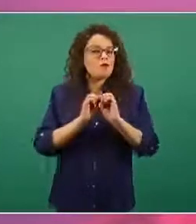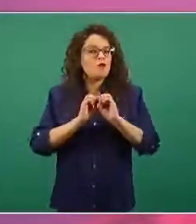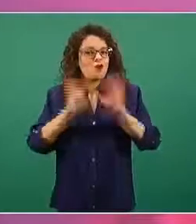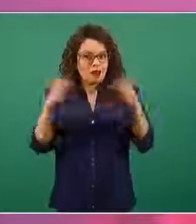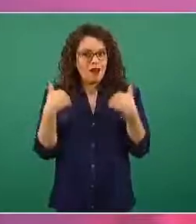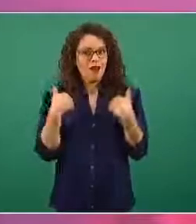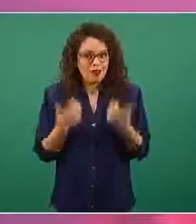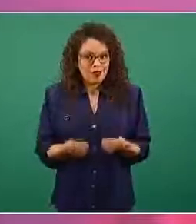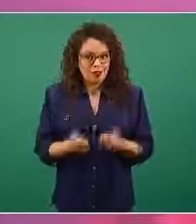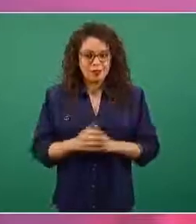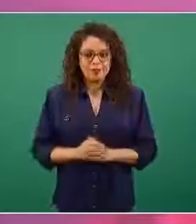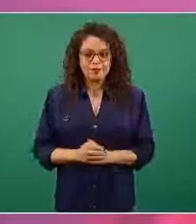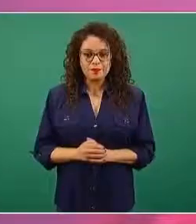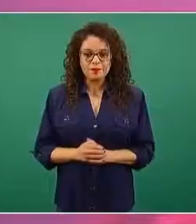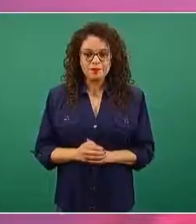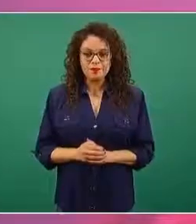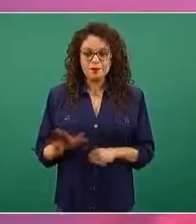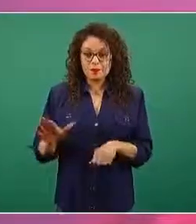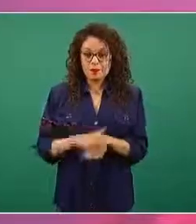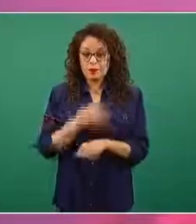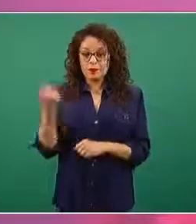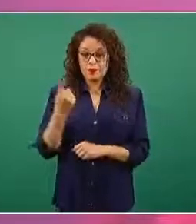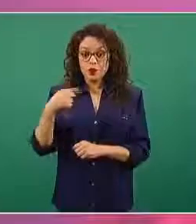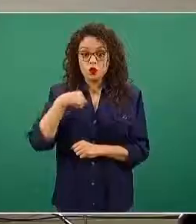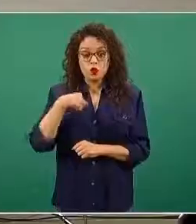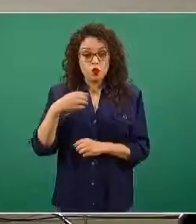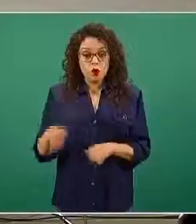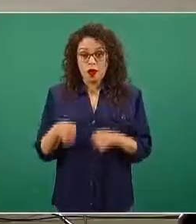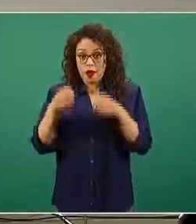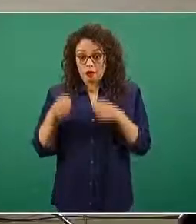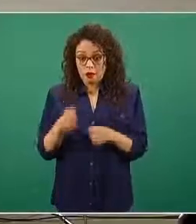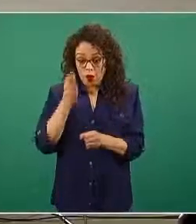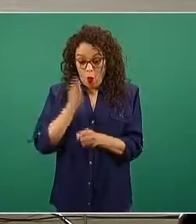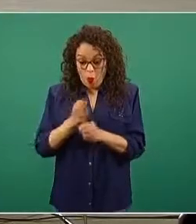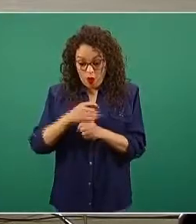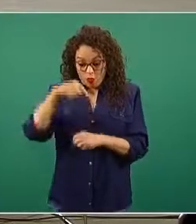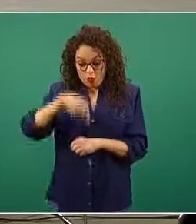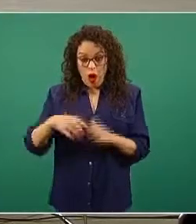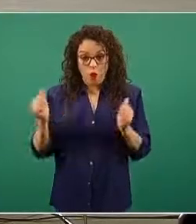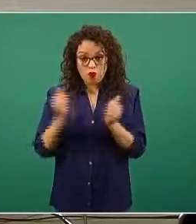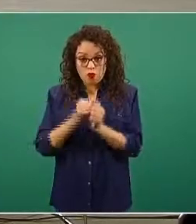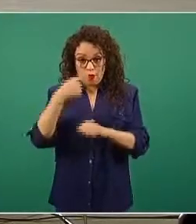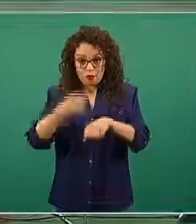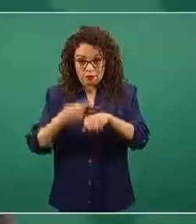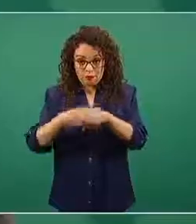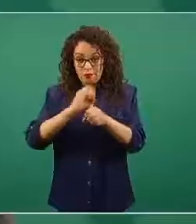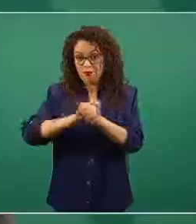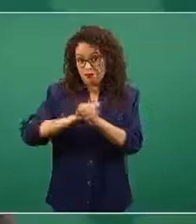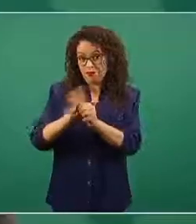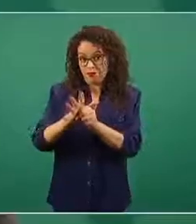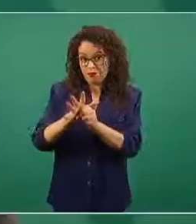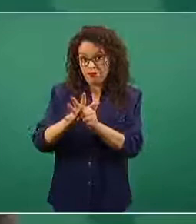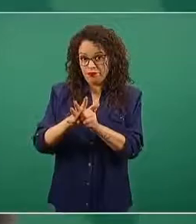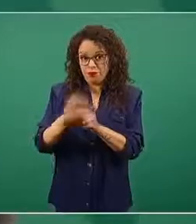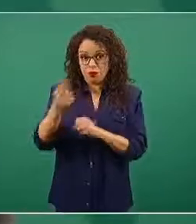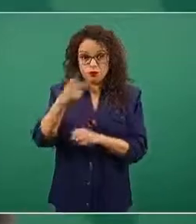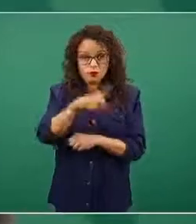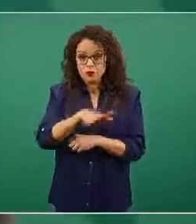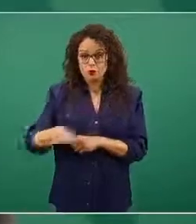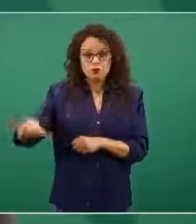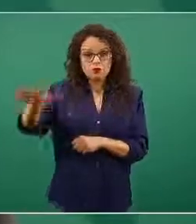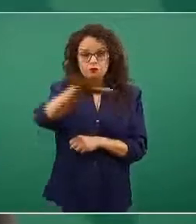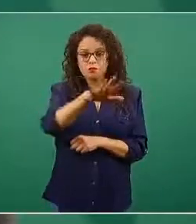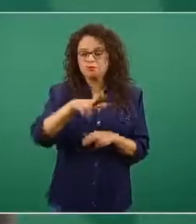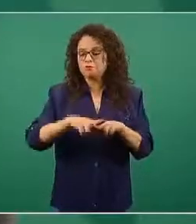de por qué, a pesar de que yo estuviera en este momento con la enfermedad, ninguna de las personas que está en este